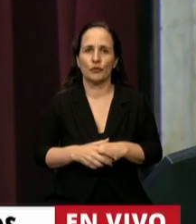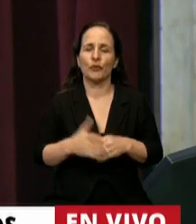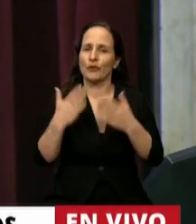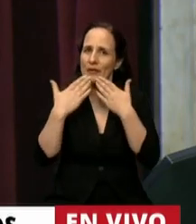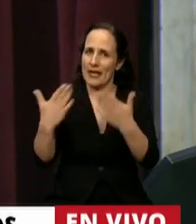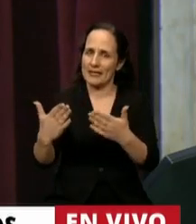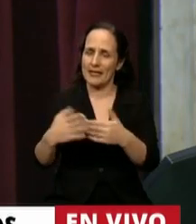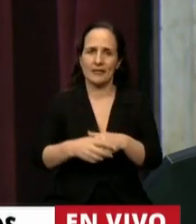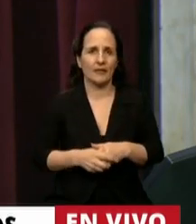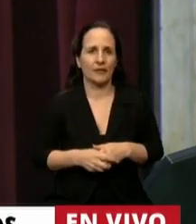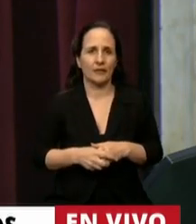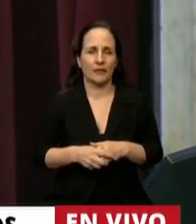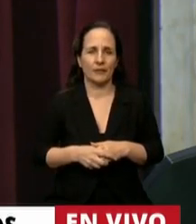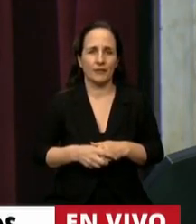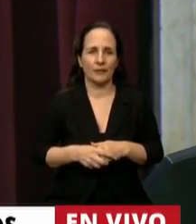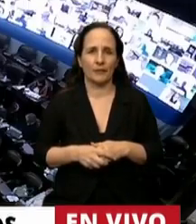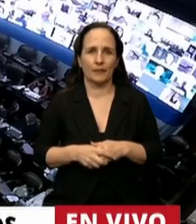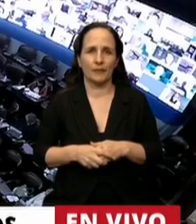Gracias.